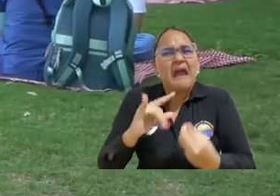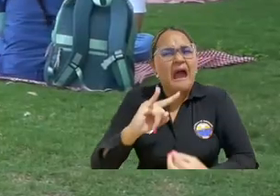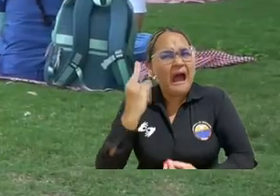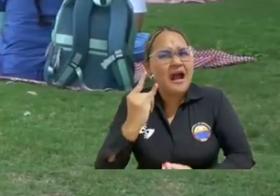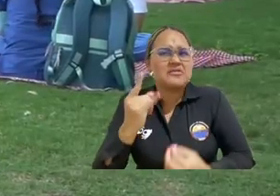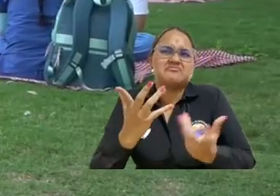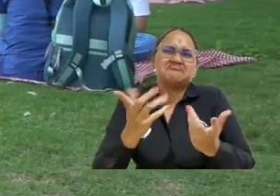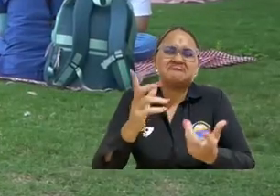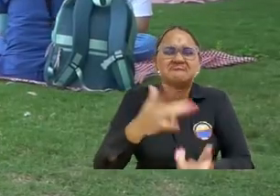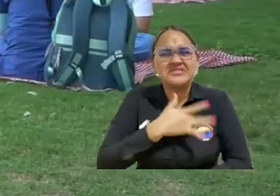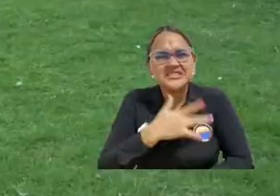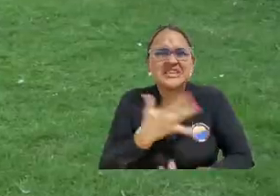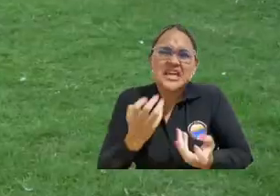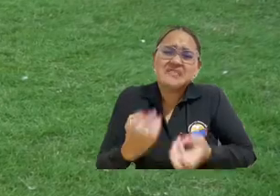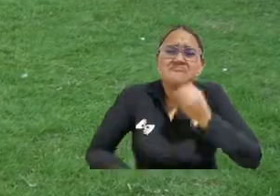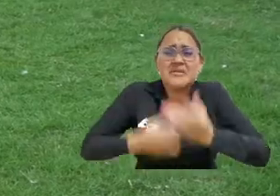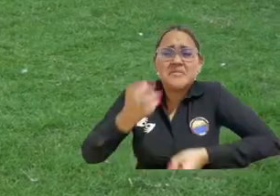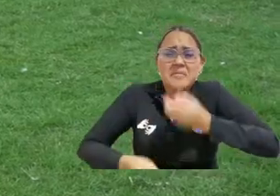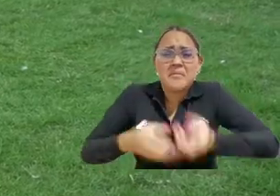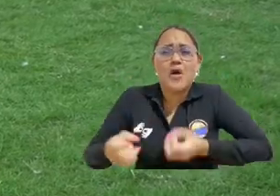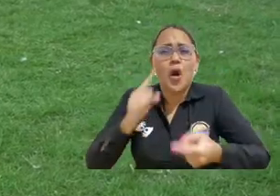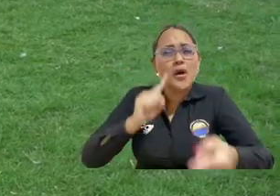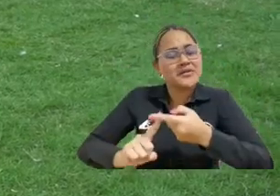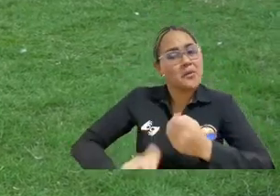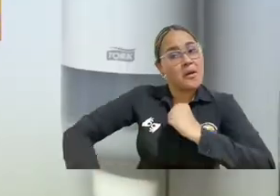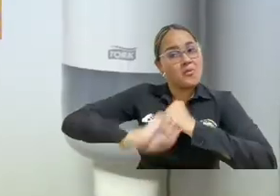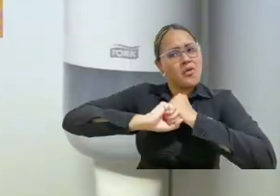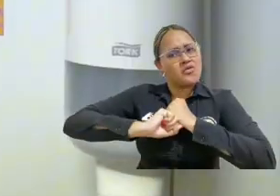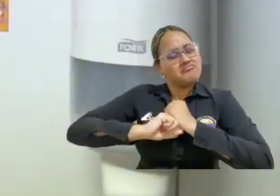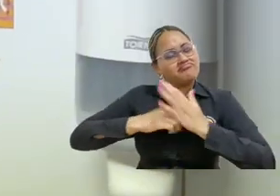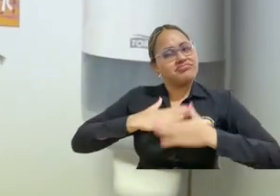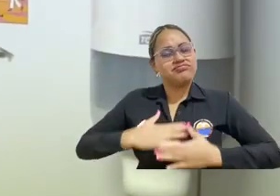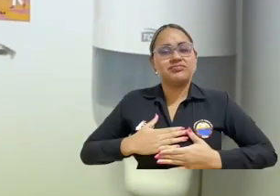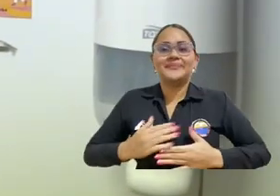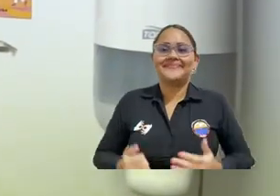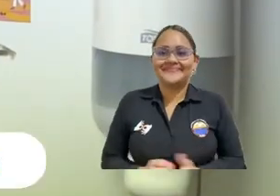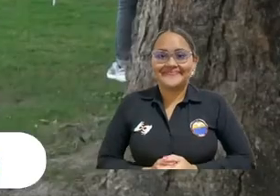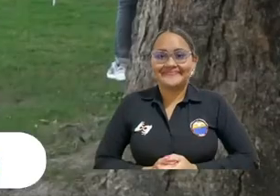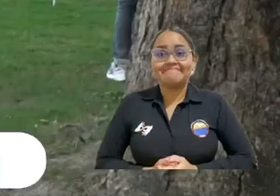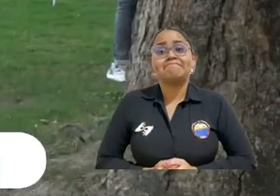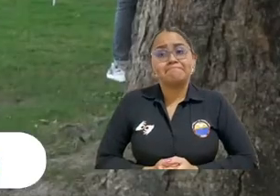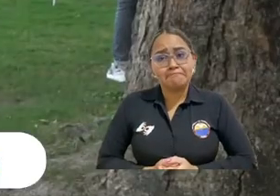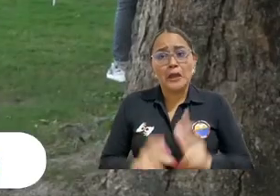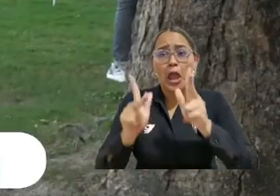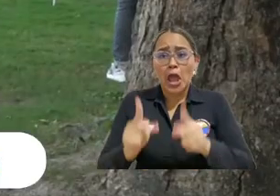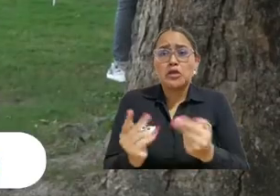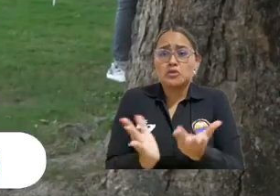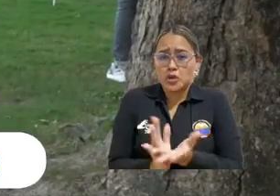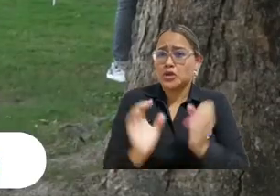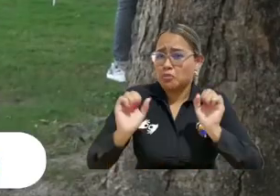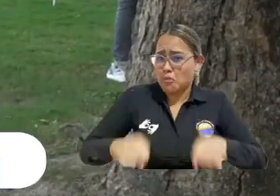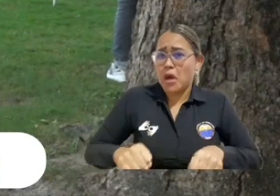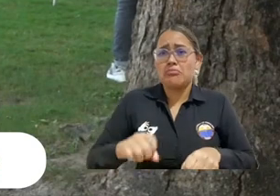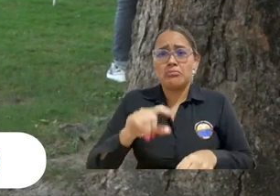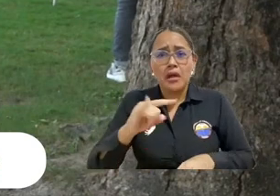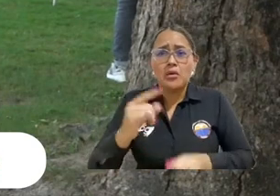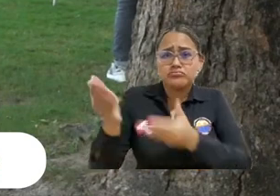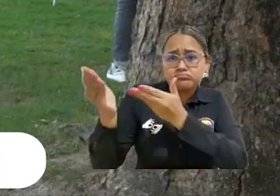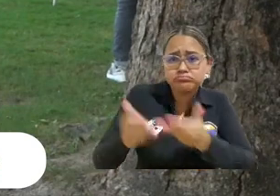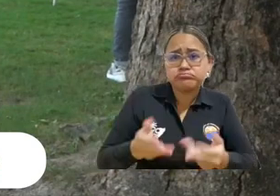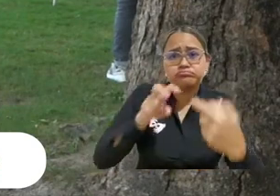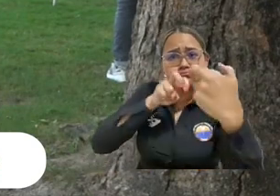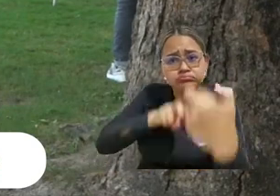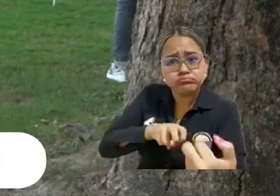para quienes desearan conversar sobre situaciones o experiencias en busca de apoyo emocional. Estudiantes podían llegar y sentarse con